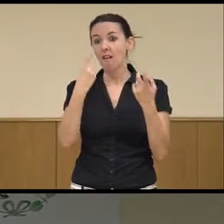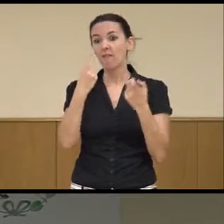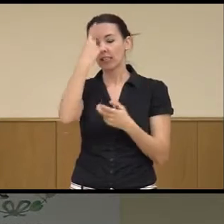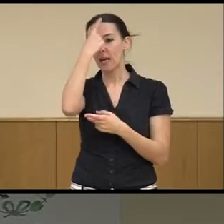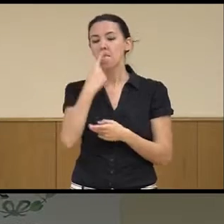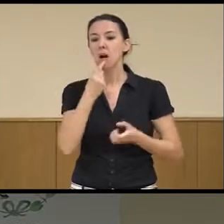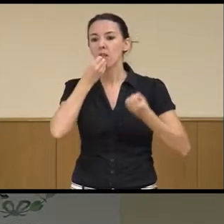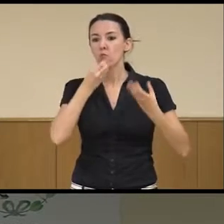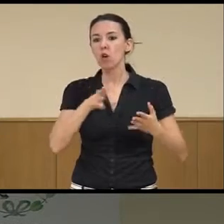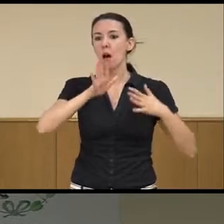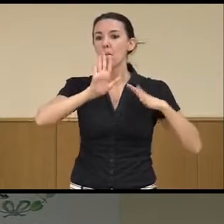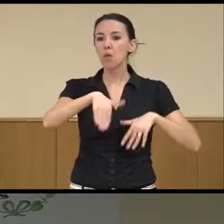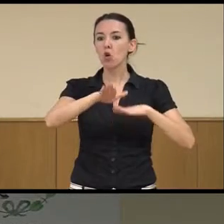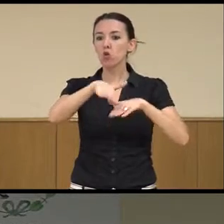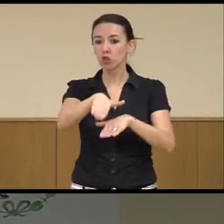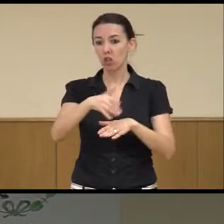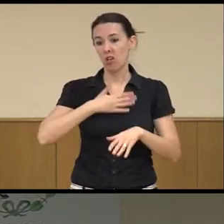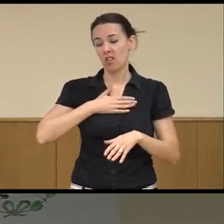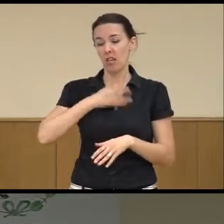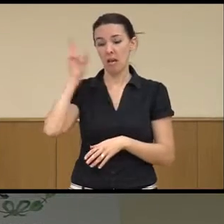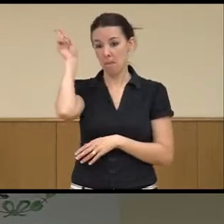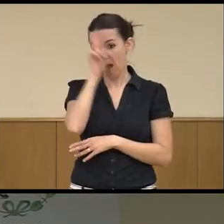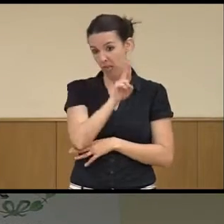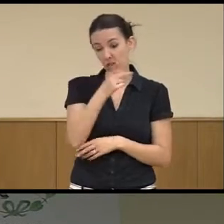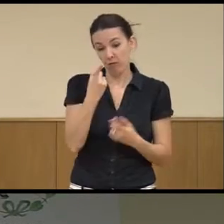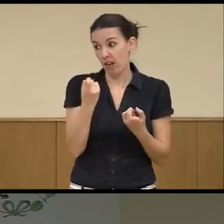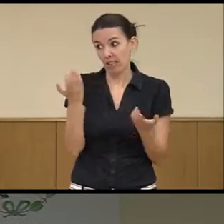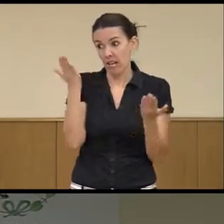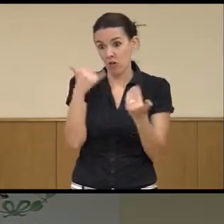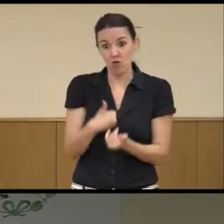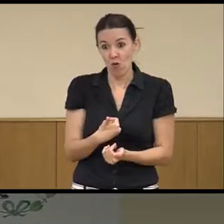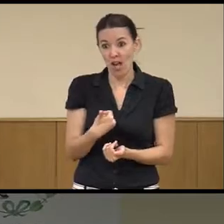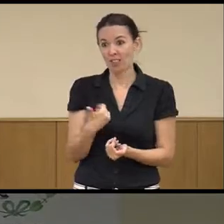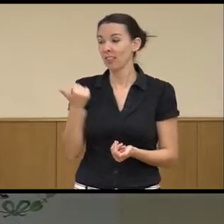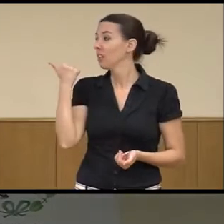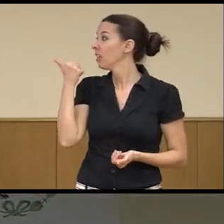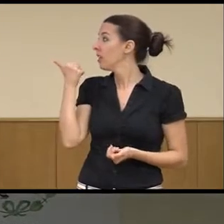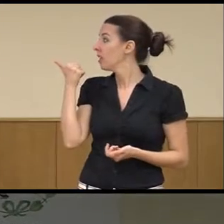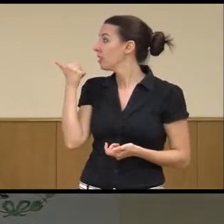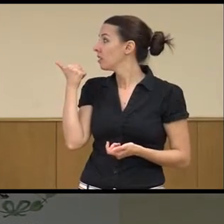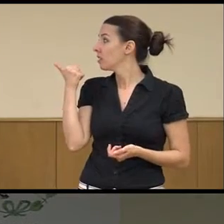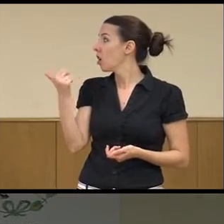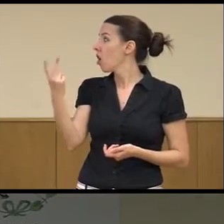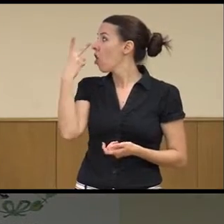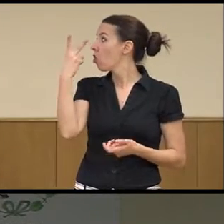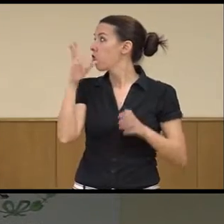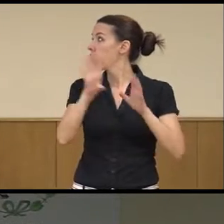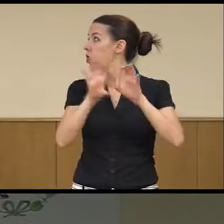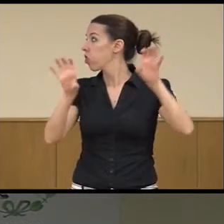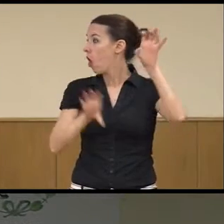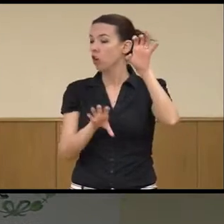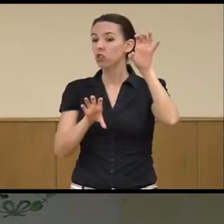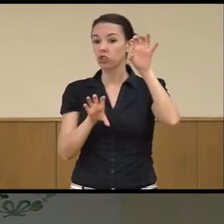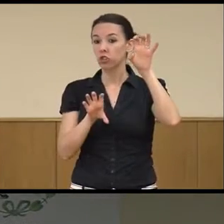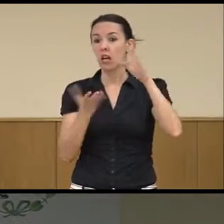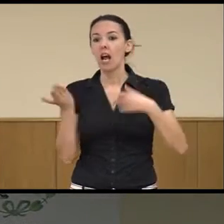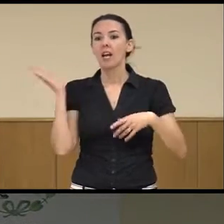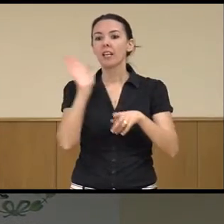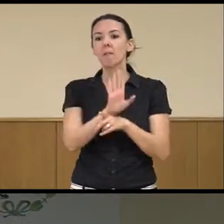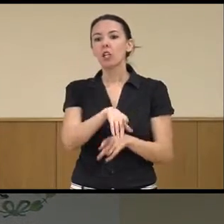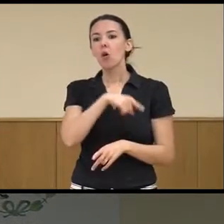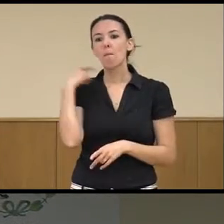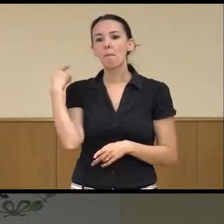coetánea de las procesiones del Corpus madrileño, van aquí simbolizándolas dos tarascas, en origen representaciones del